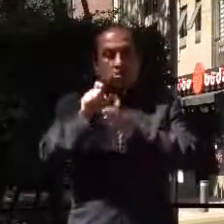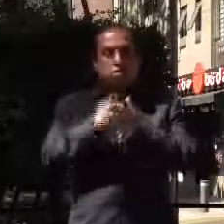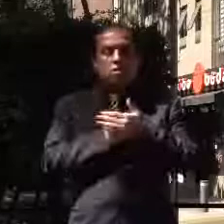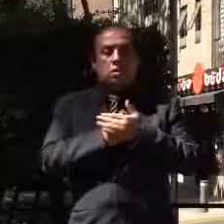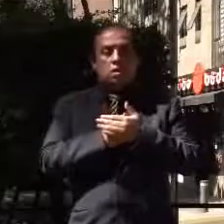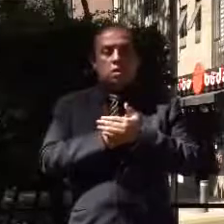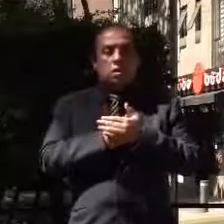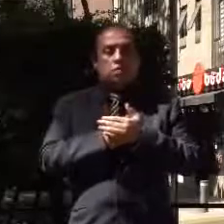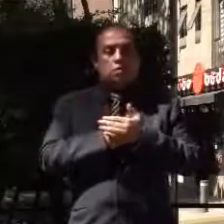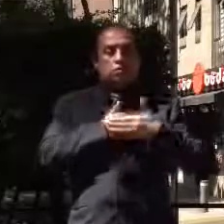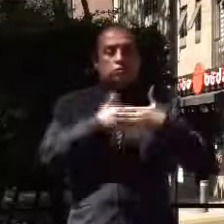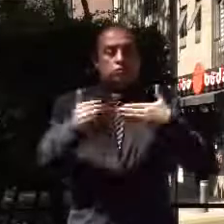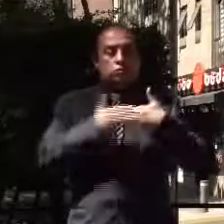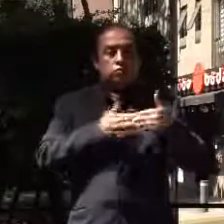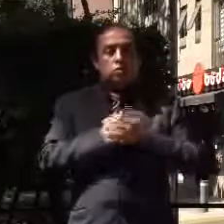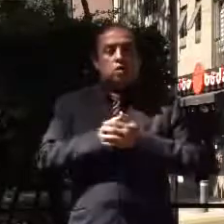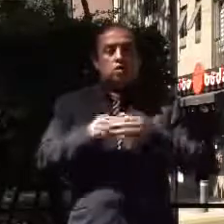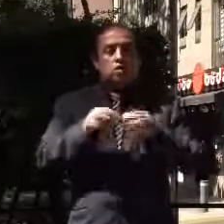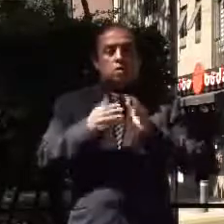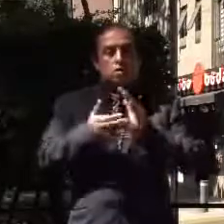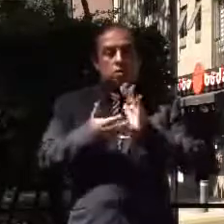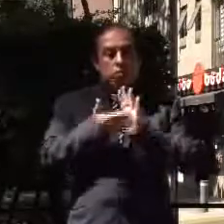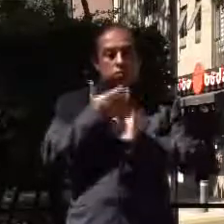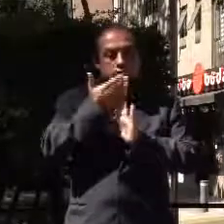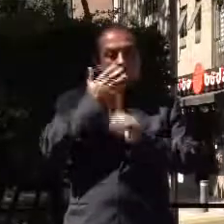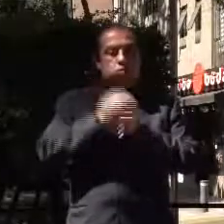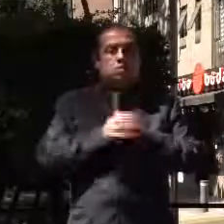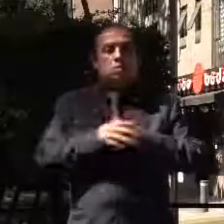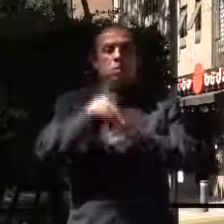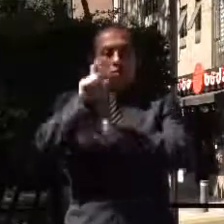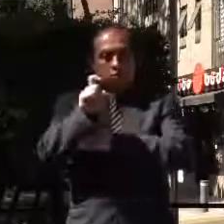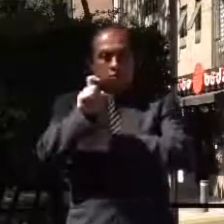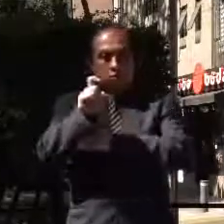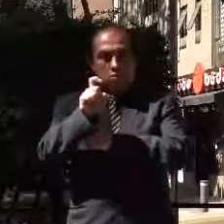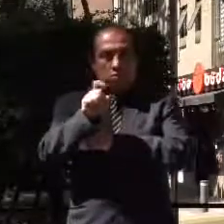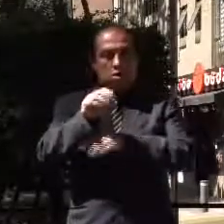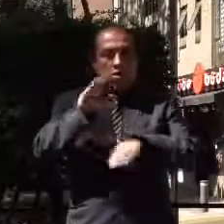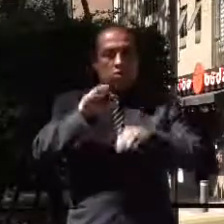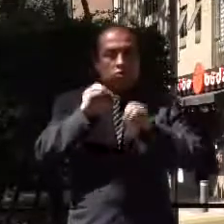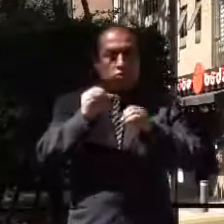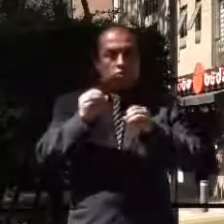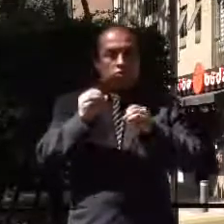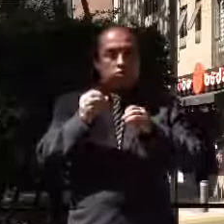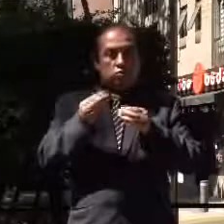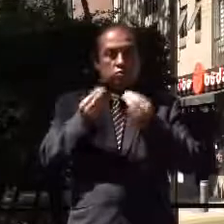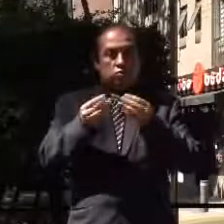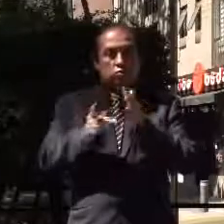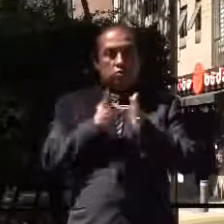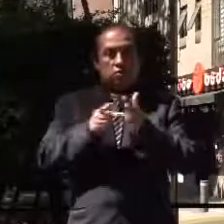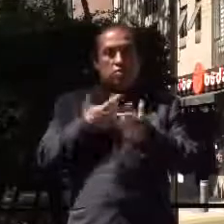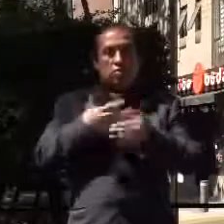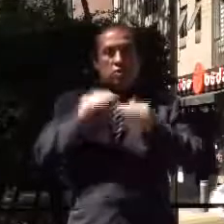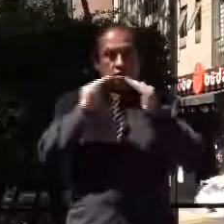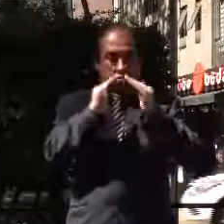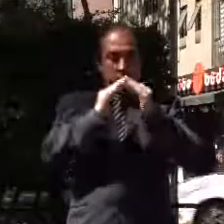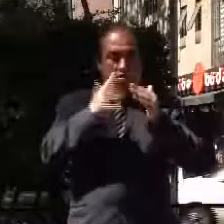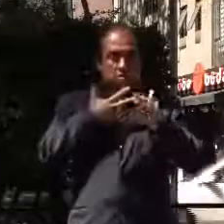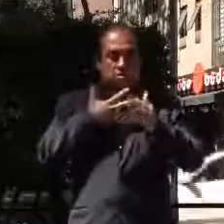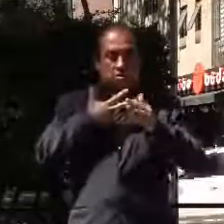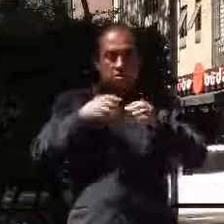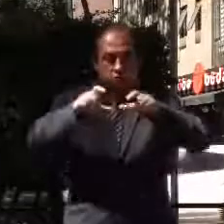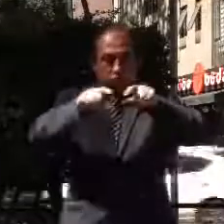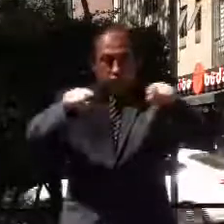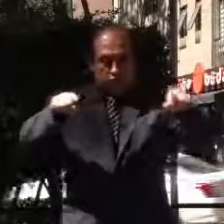la infraestructura hidráulica, es decir, muchas veces donde había una casa, había un diámetro mucho menor, en donde hoy